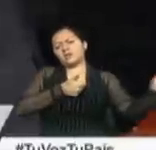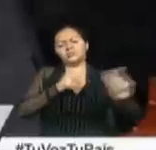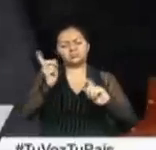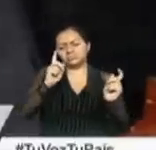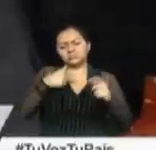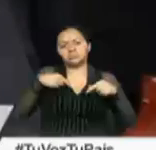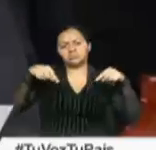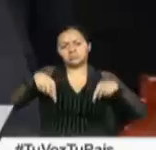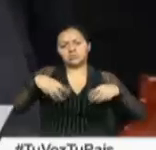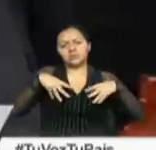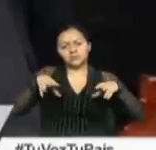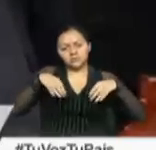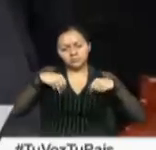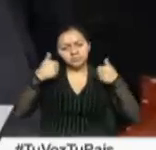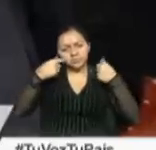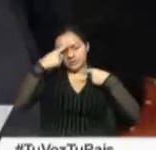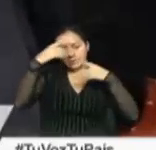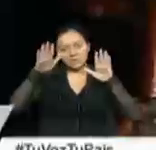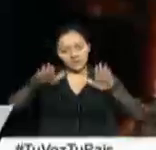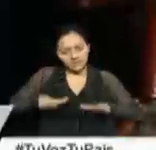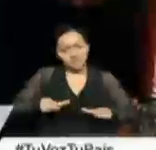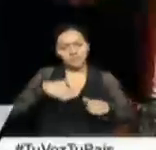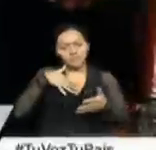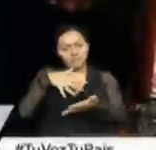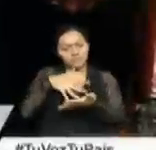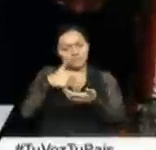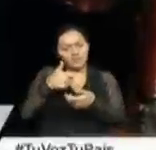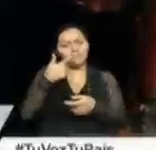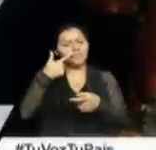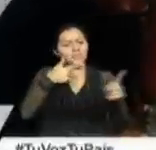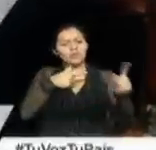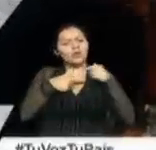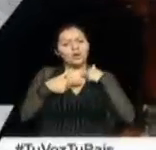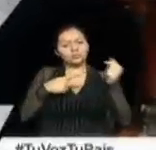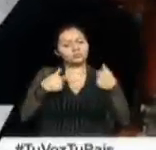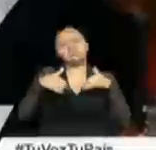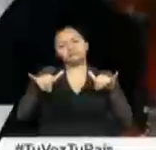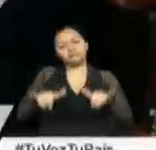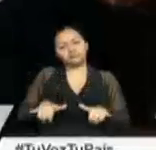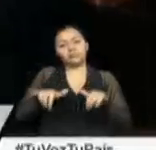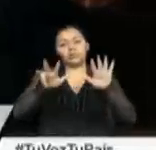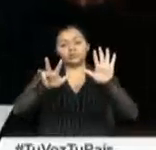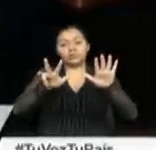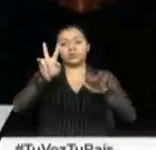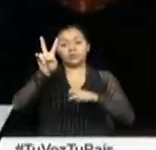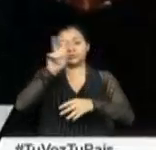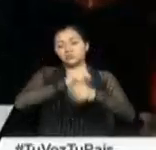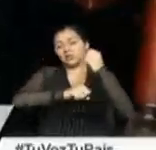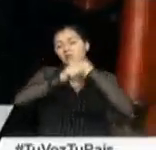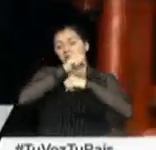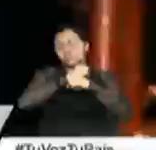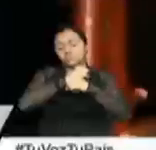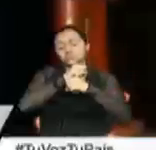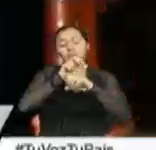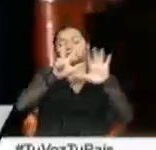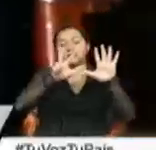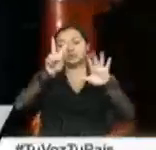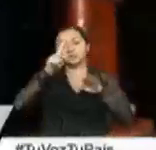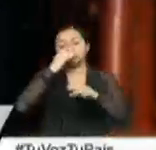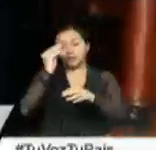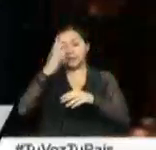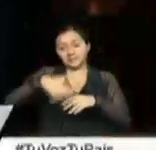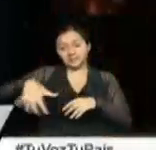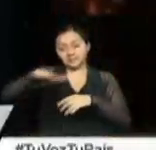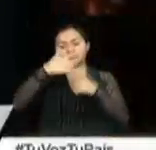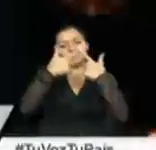desea que acepten el Islam. Esta semana, 82 de las niñas secuestradas en 2014 por el grupo yihadista fueron